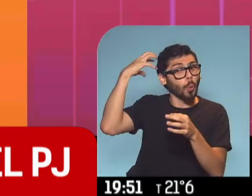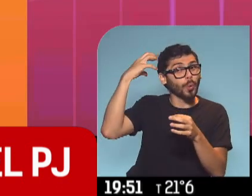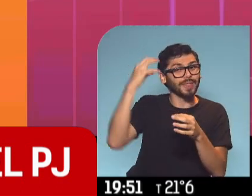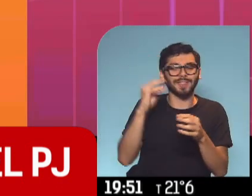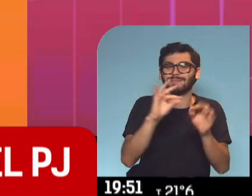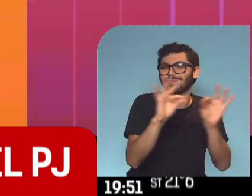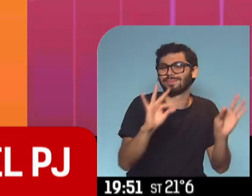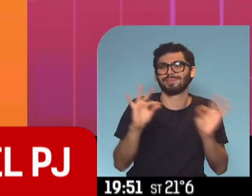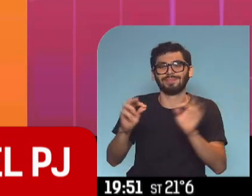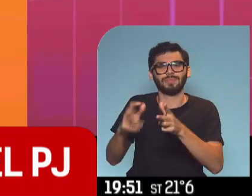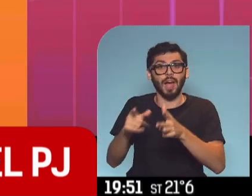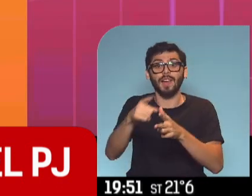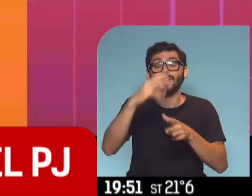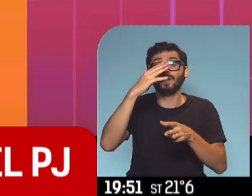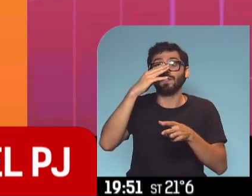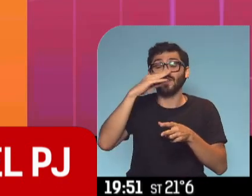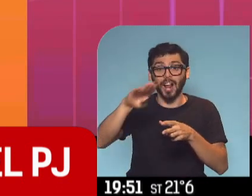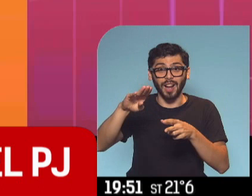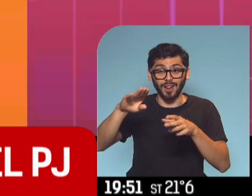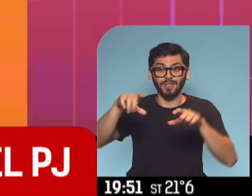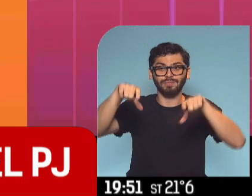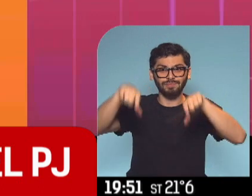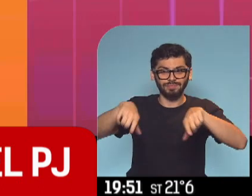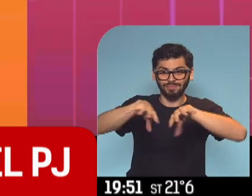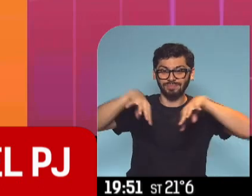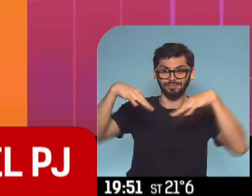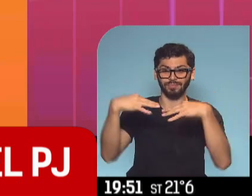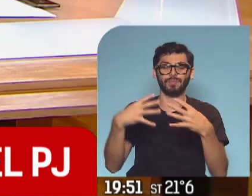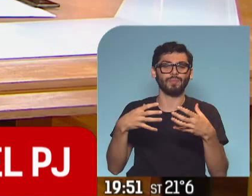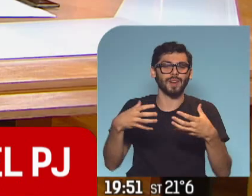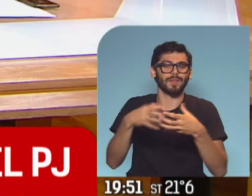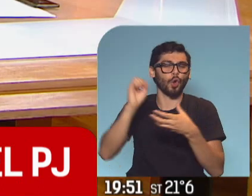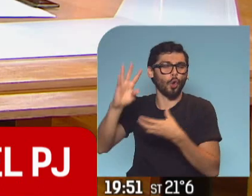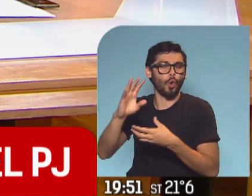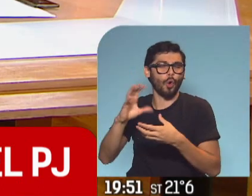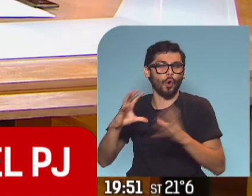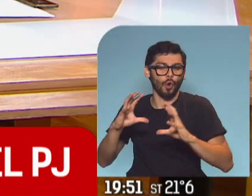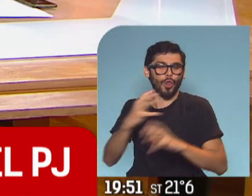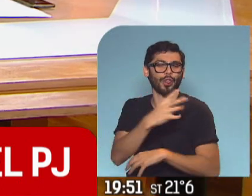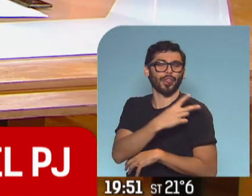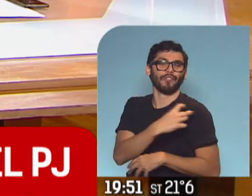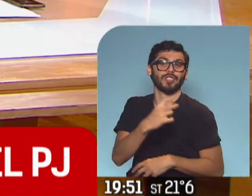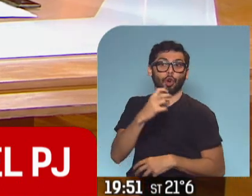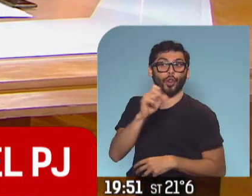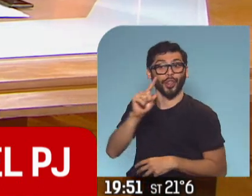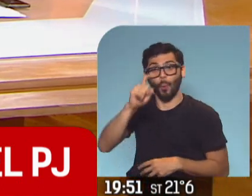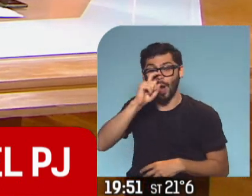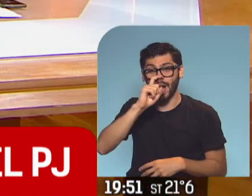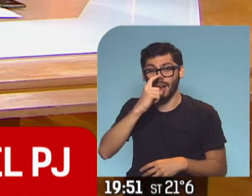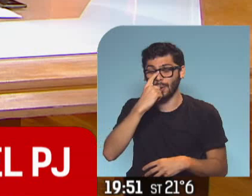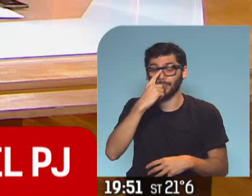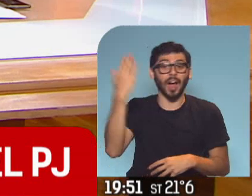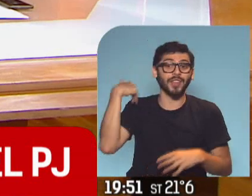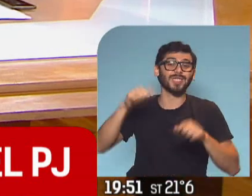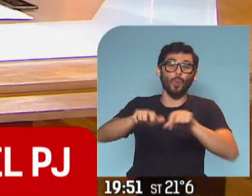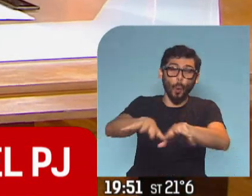final. En Defensores de Belgrano, un acto que obviamente en otro contexto hubiese tenido una multitud en las tribunas, sí, claro, o